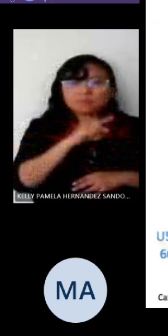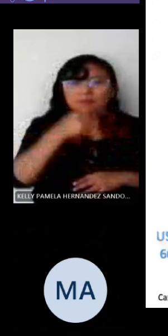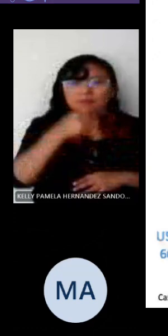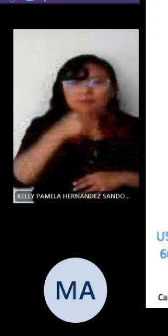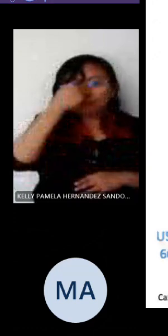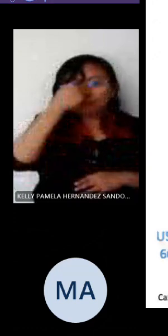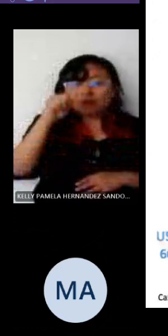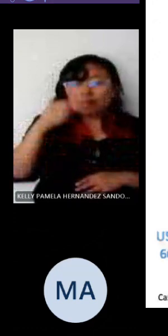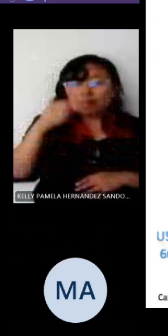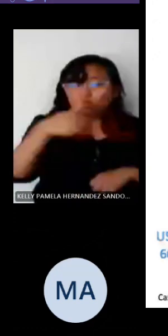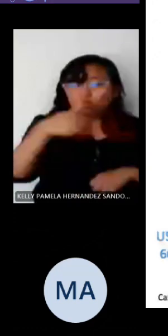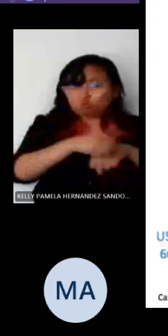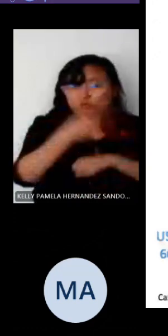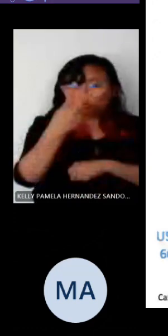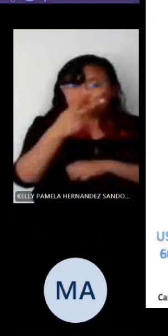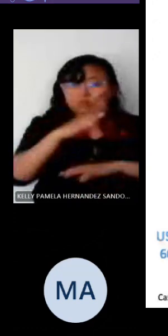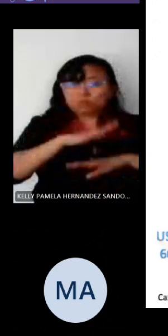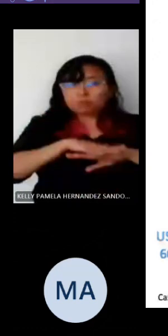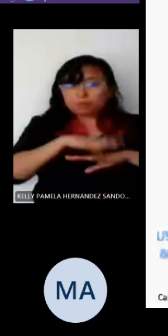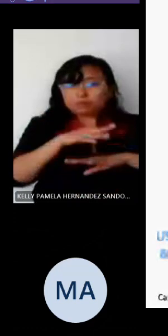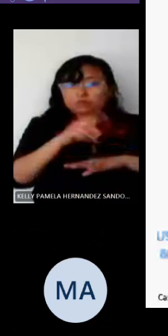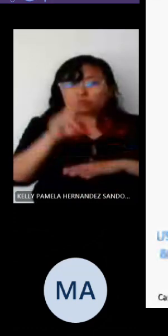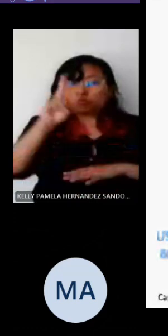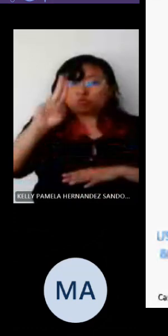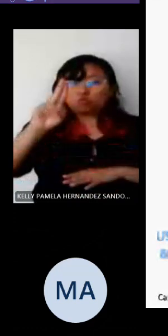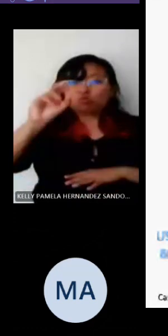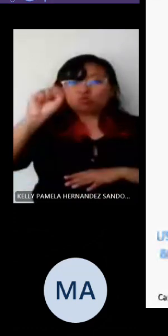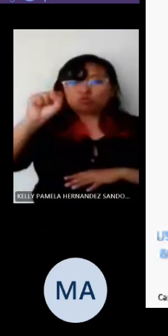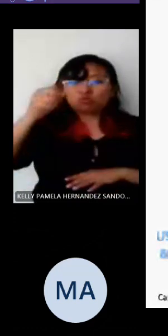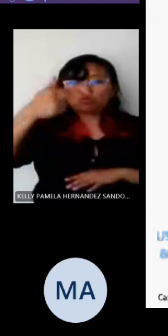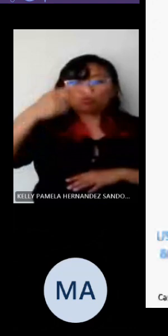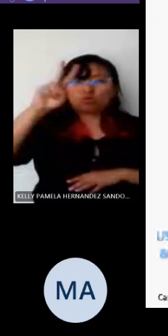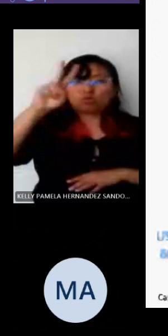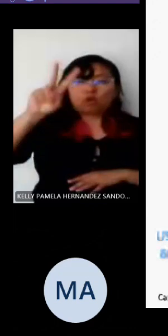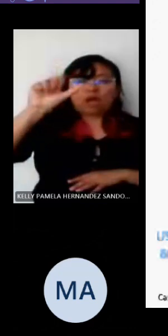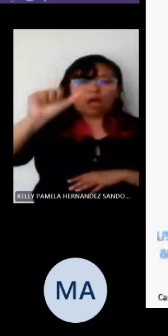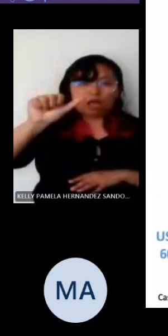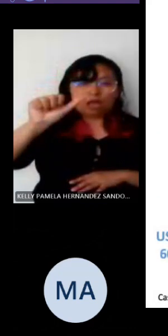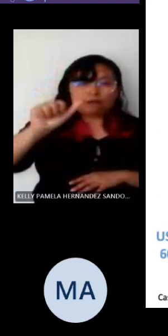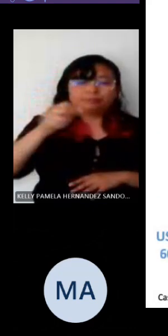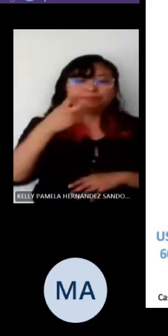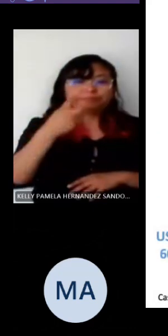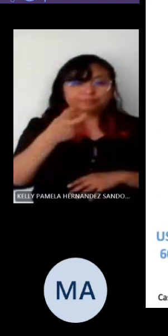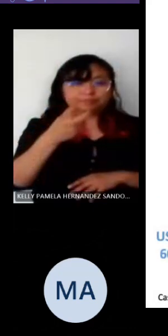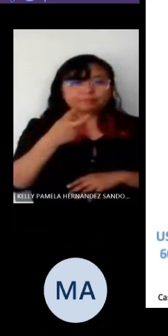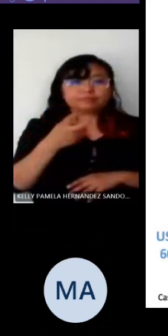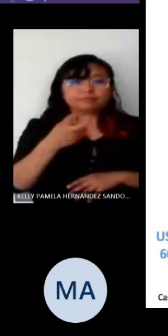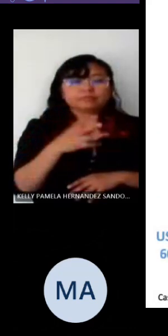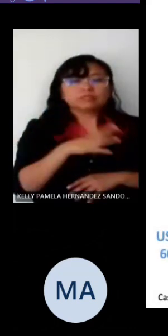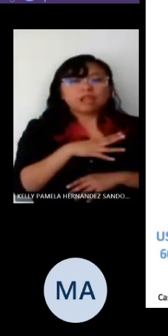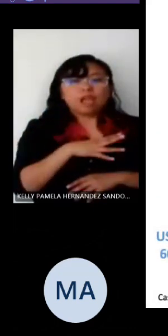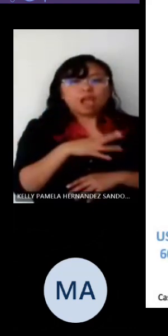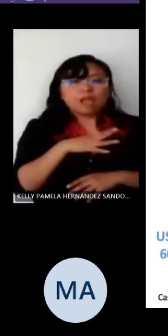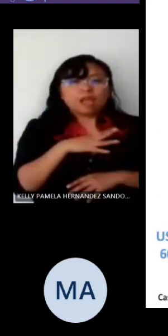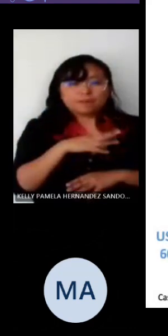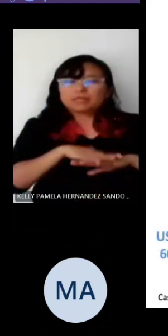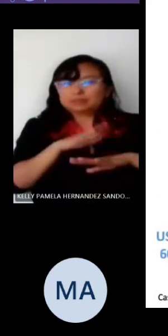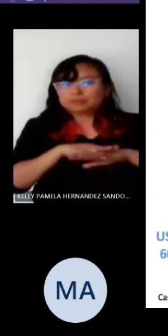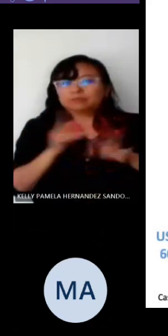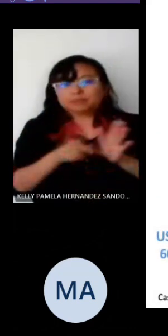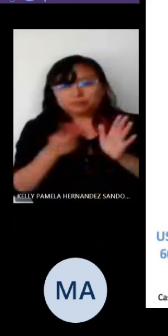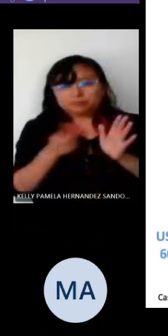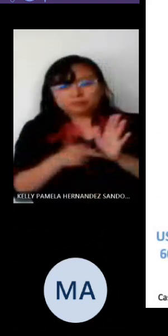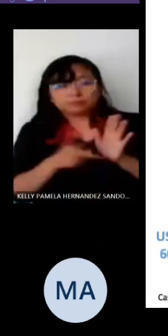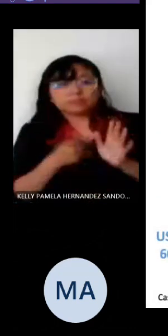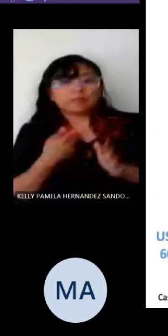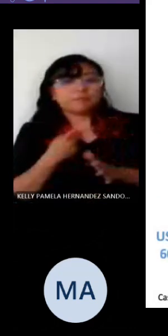2, el más frecuente es el USH2A, que es la usherina. Entonces, como se dan cuenta, la proporción de mutaciones no